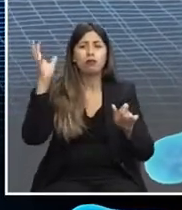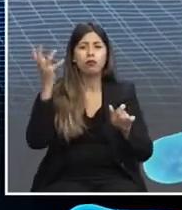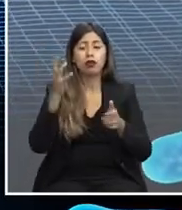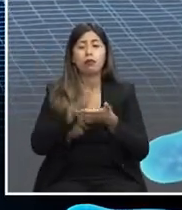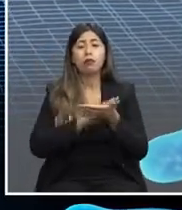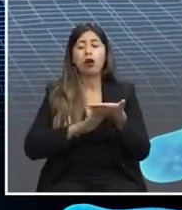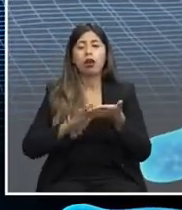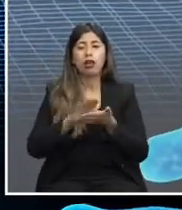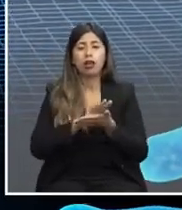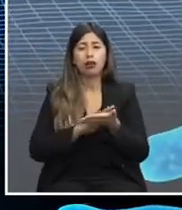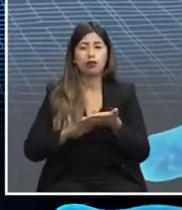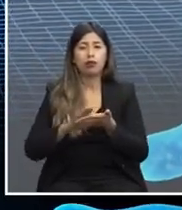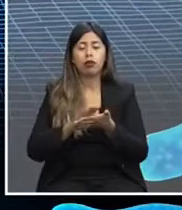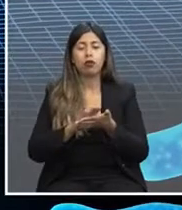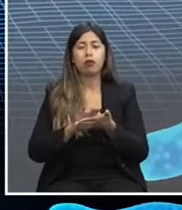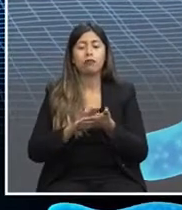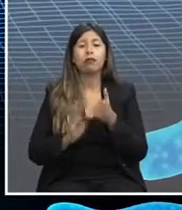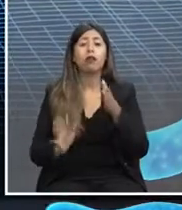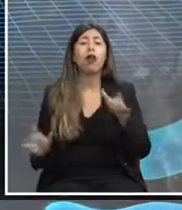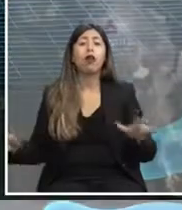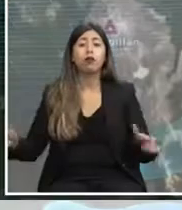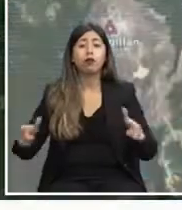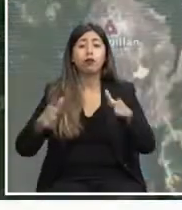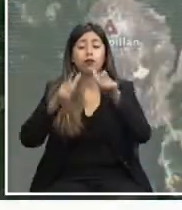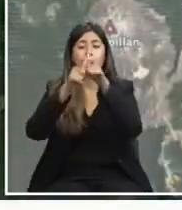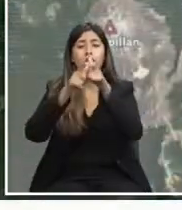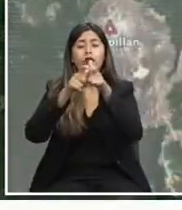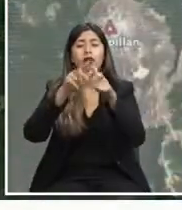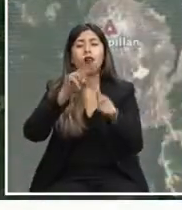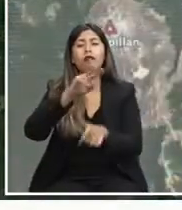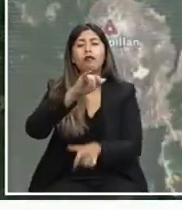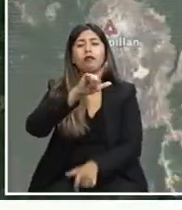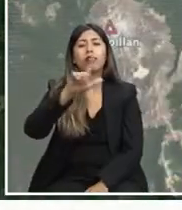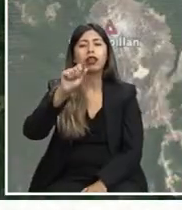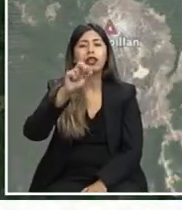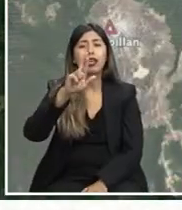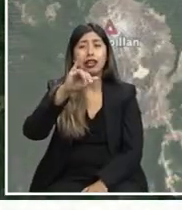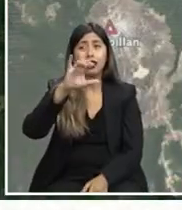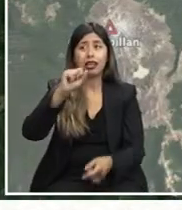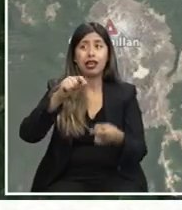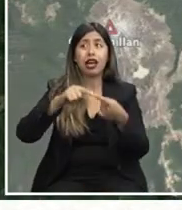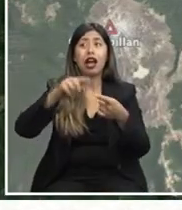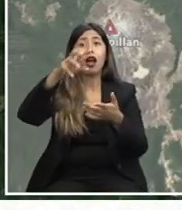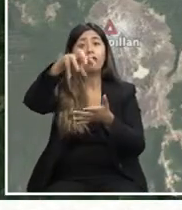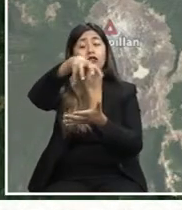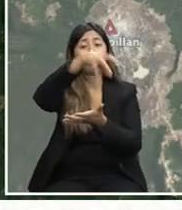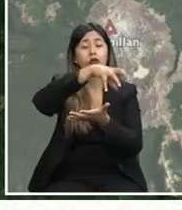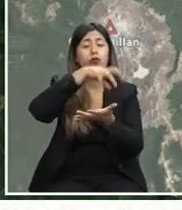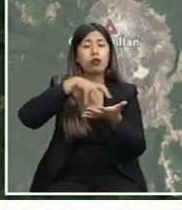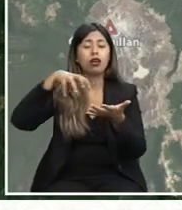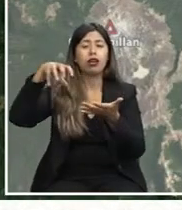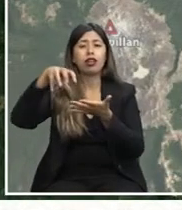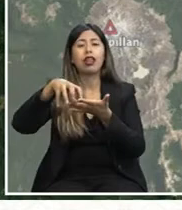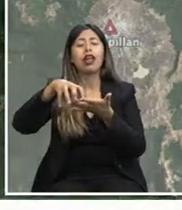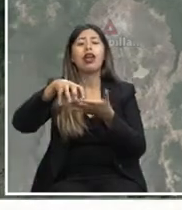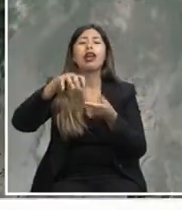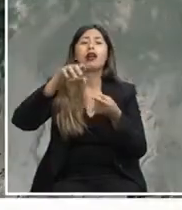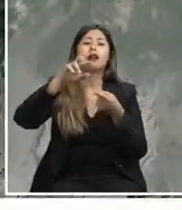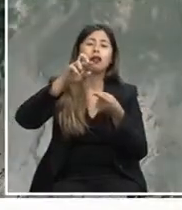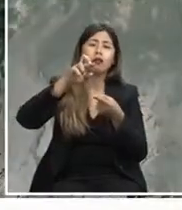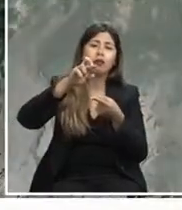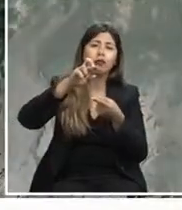Ejemplo, volcán Villarrica. Cuatro ciudades alrededor, Pucón, Villarrica, Licanray, Coñaripe.